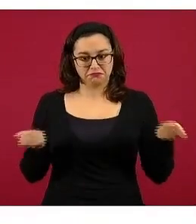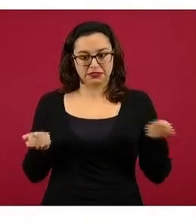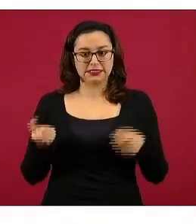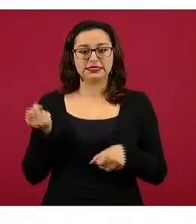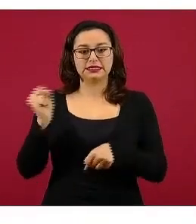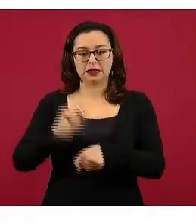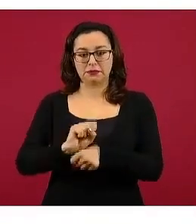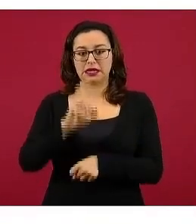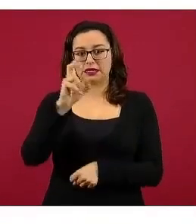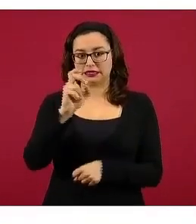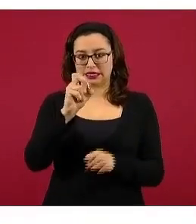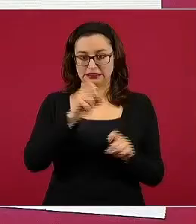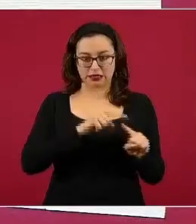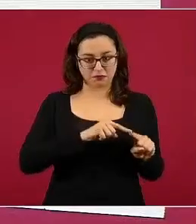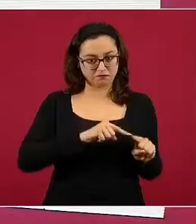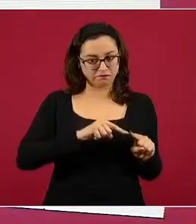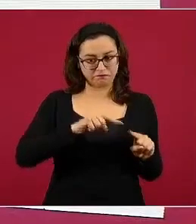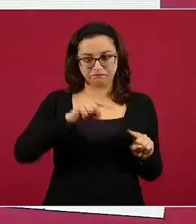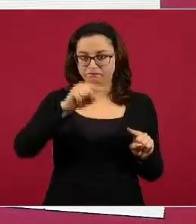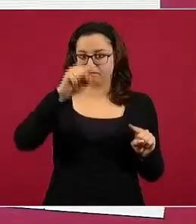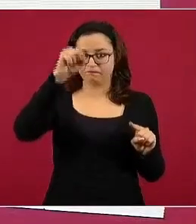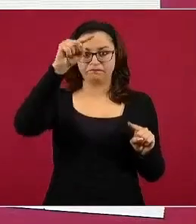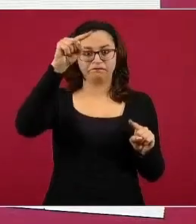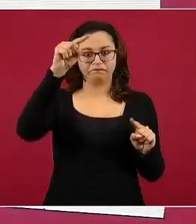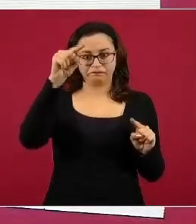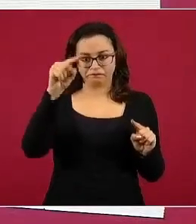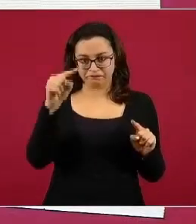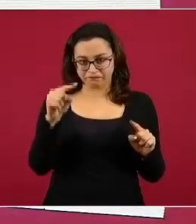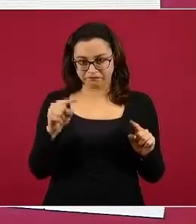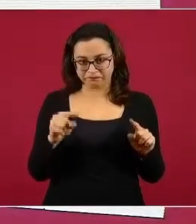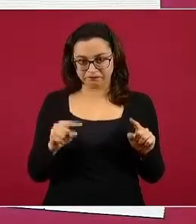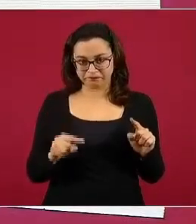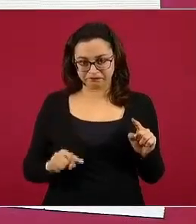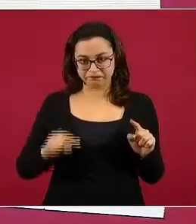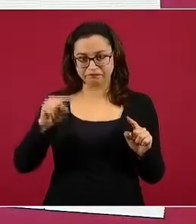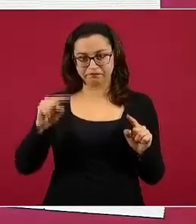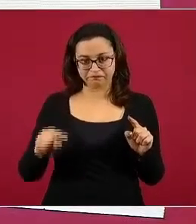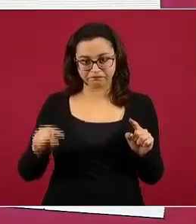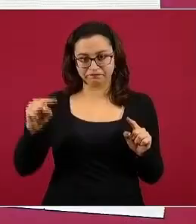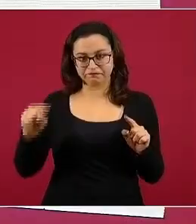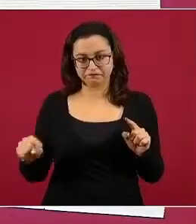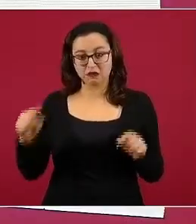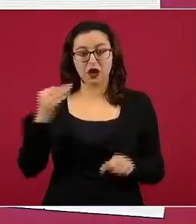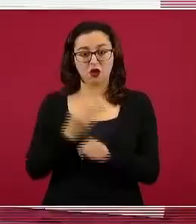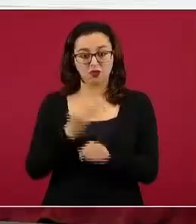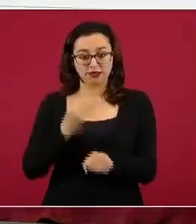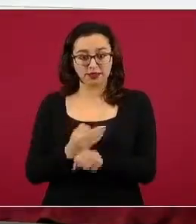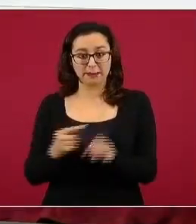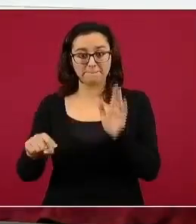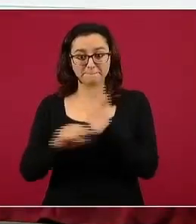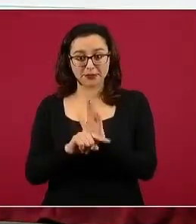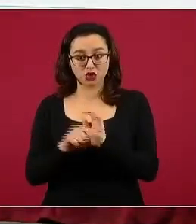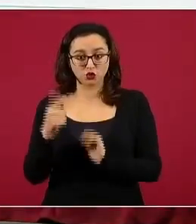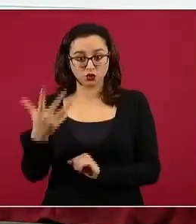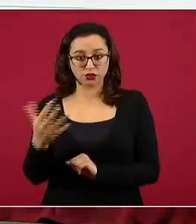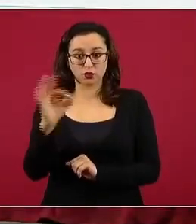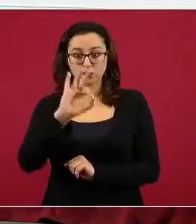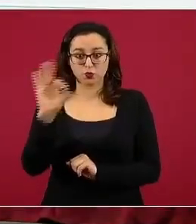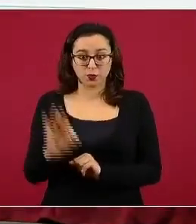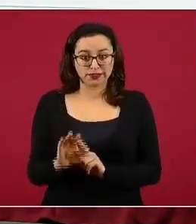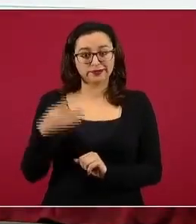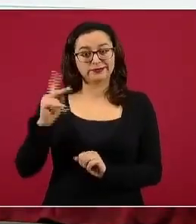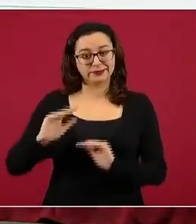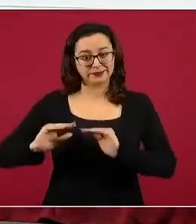semana 30 que tuvo su pico, ha descendido, está abriendo con menos 5%, aunque también se encuentra un poco a la mitad